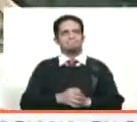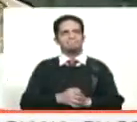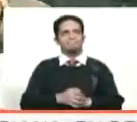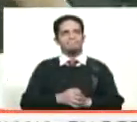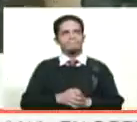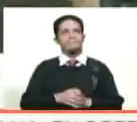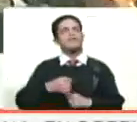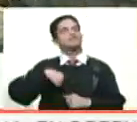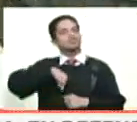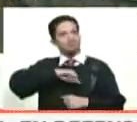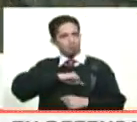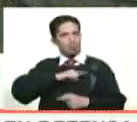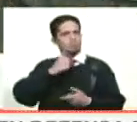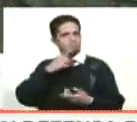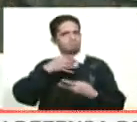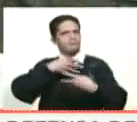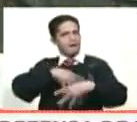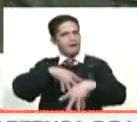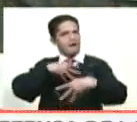Estamos en marcha patriótica,